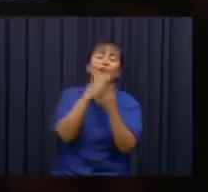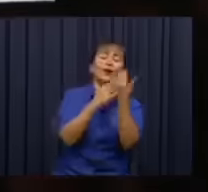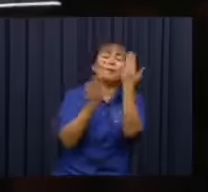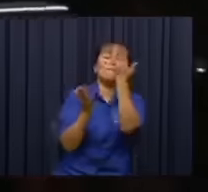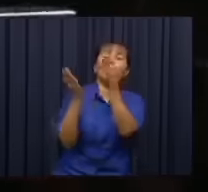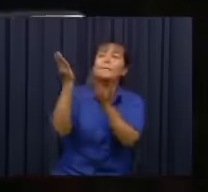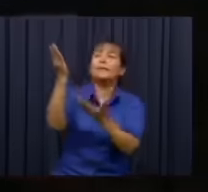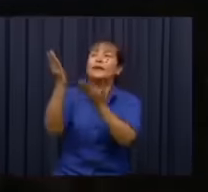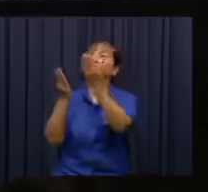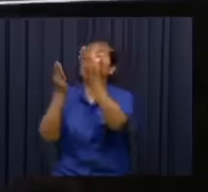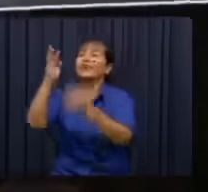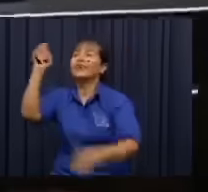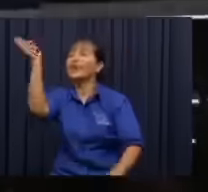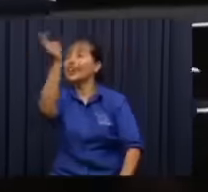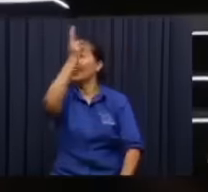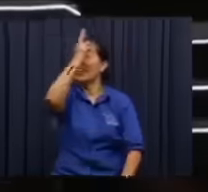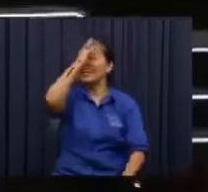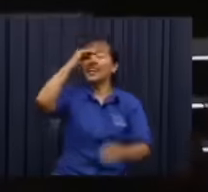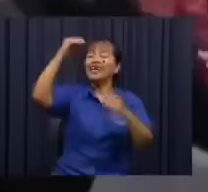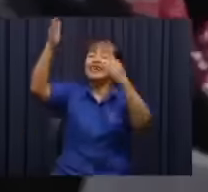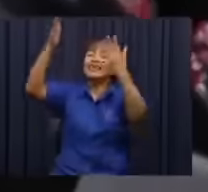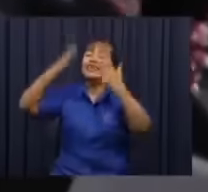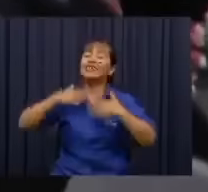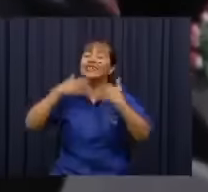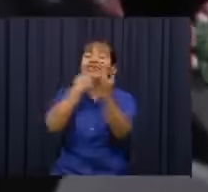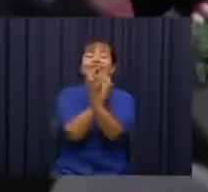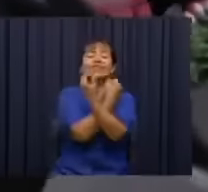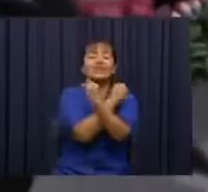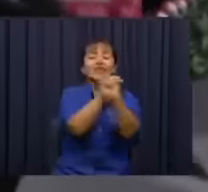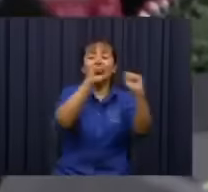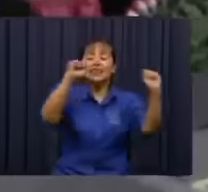adoración para servir al Rey.